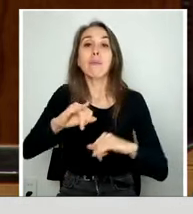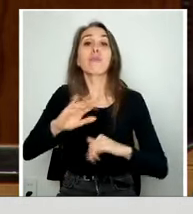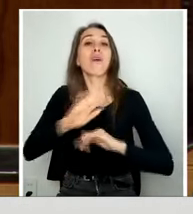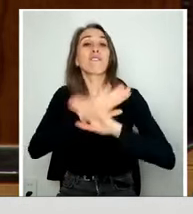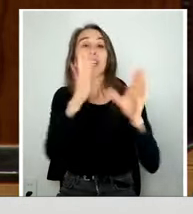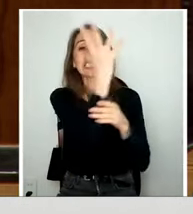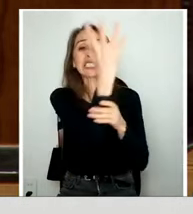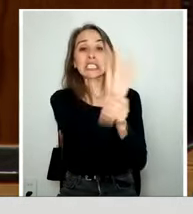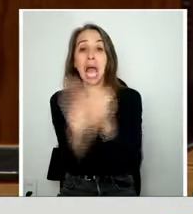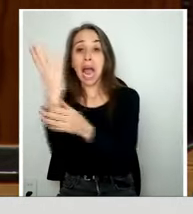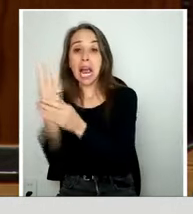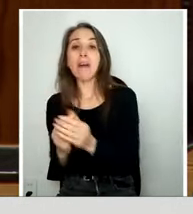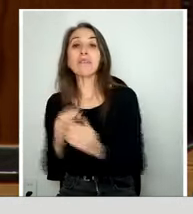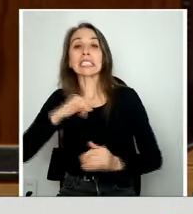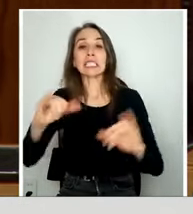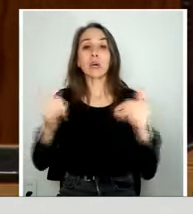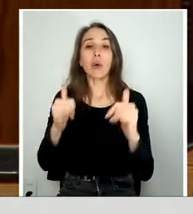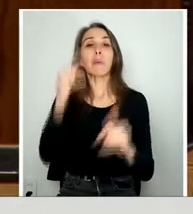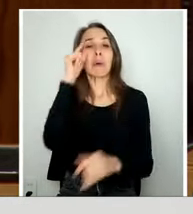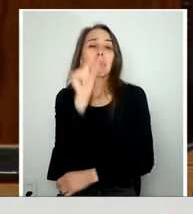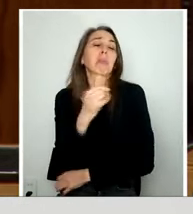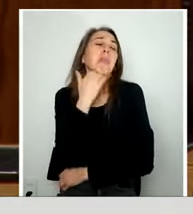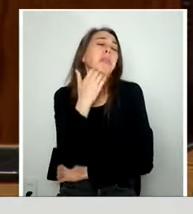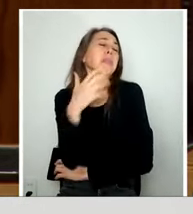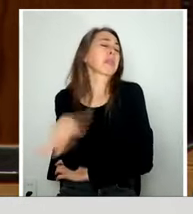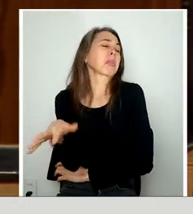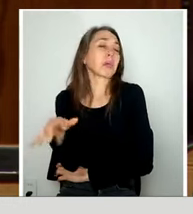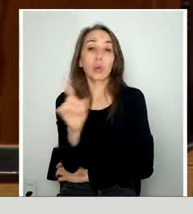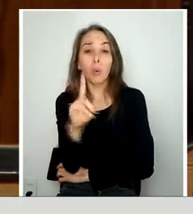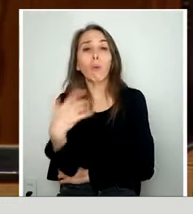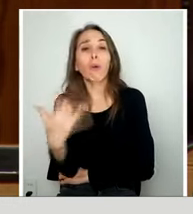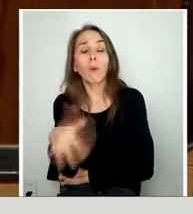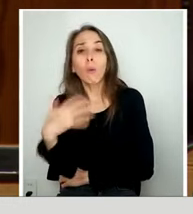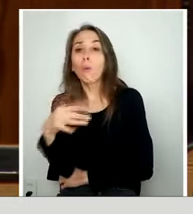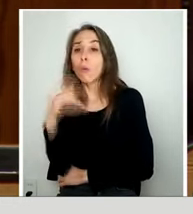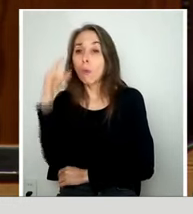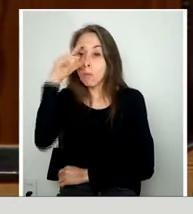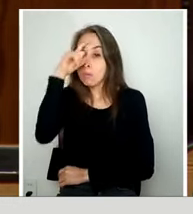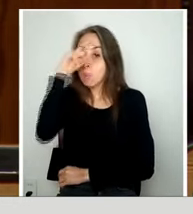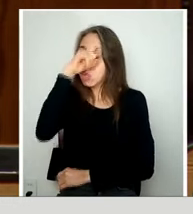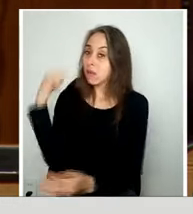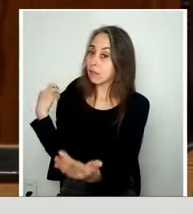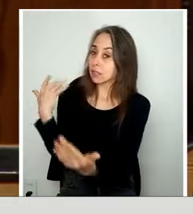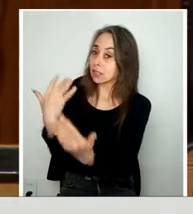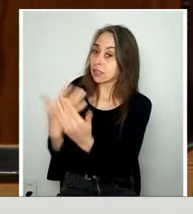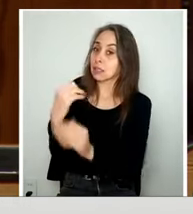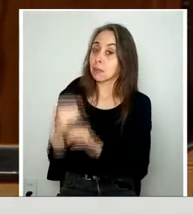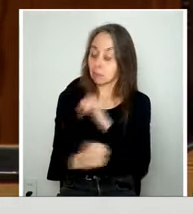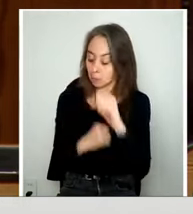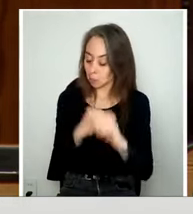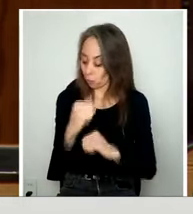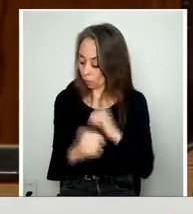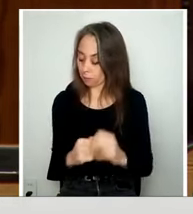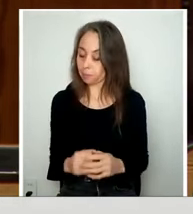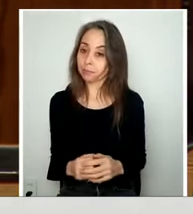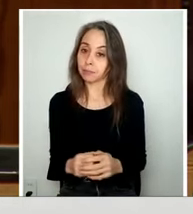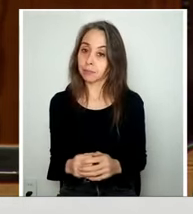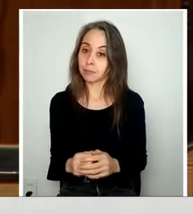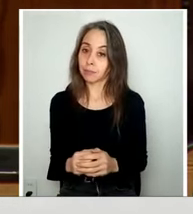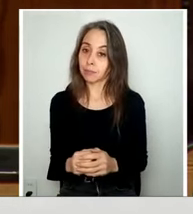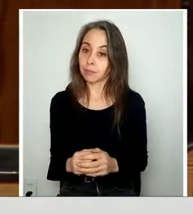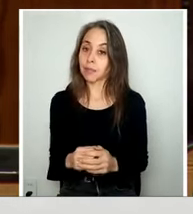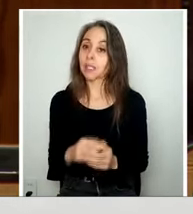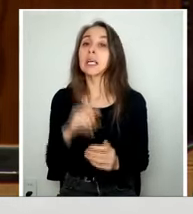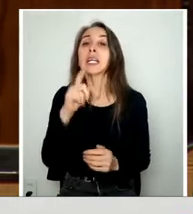banal tan sencillo pero que Caramba que ha costado Durante este último tiempo educar es un proceso